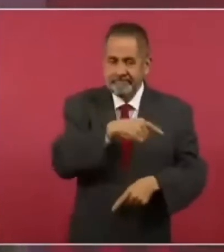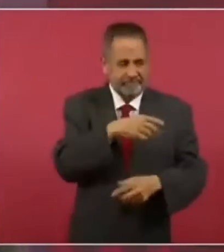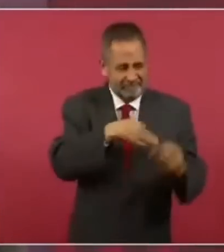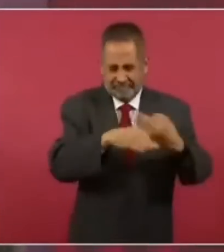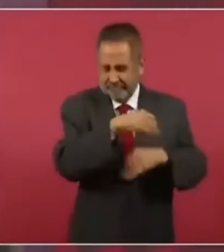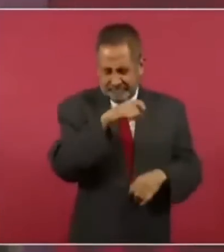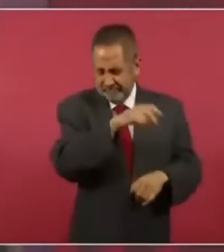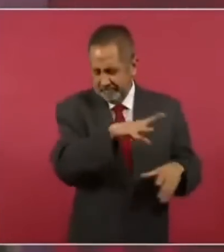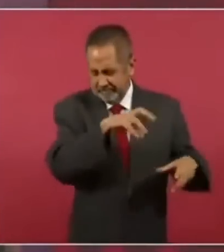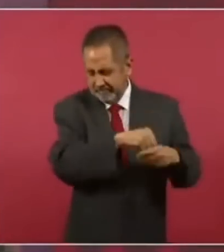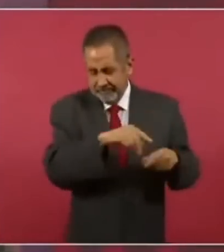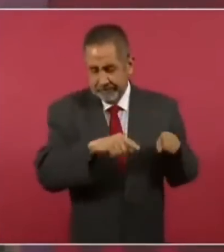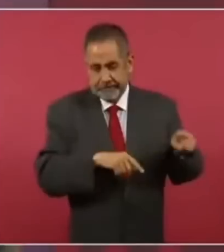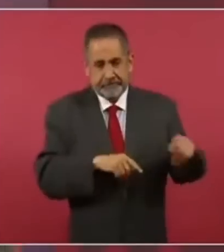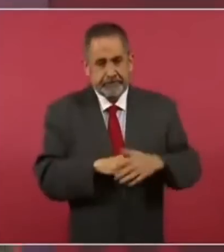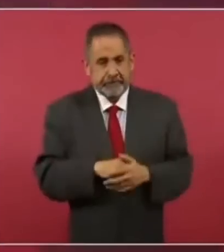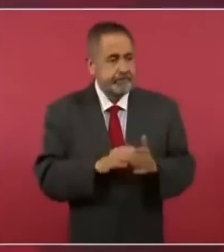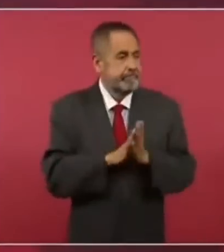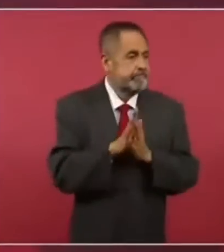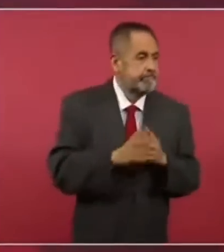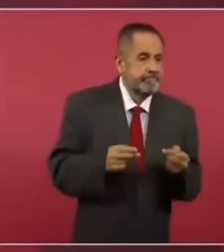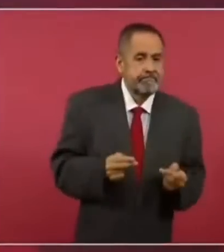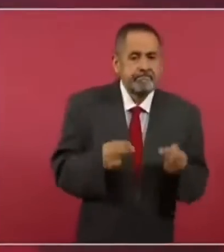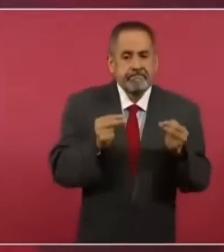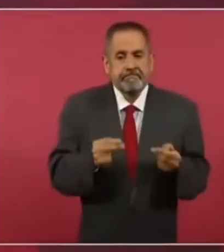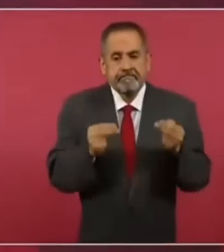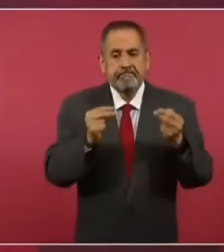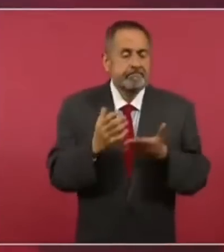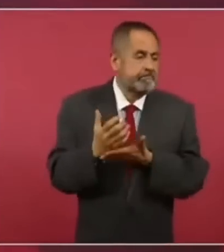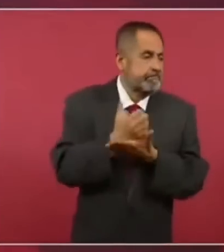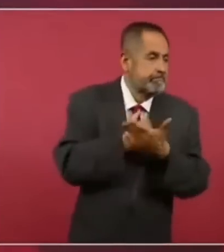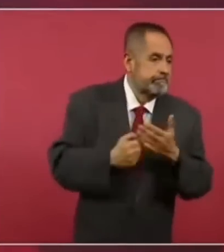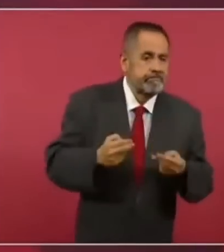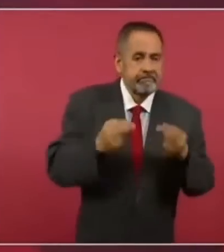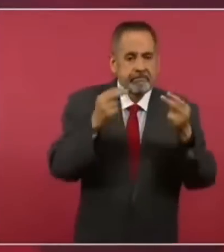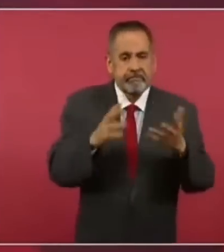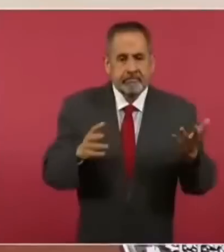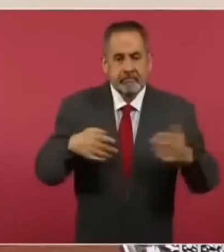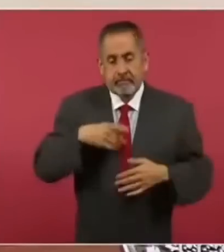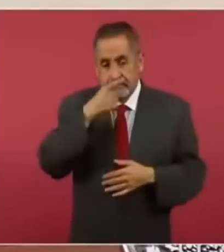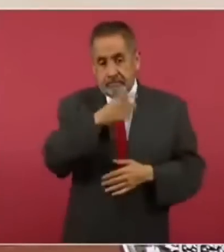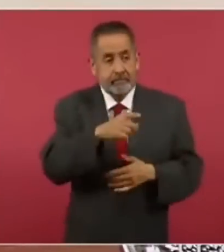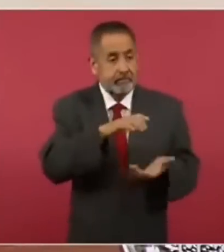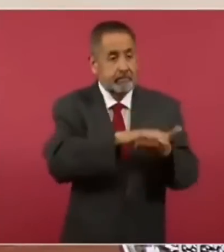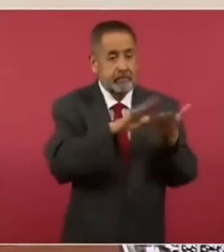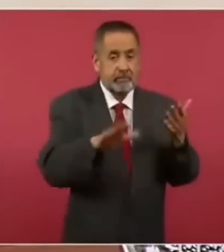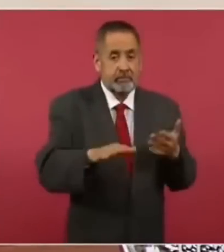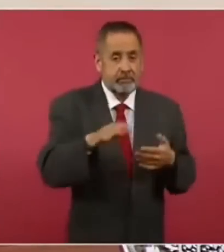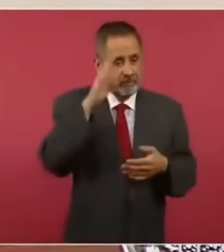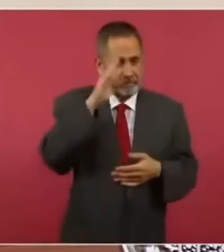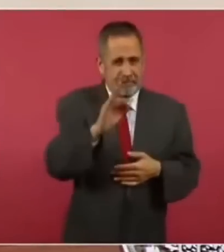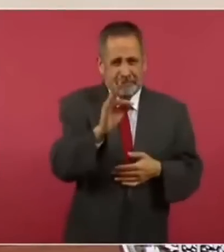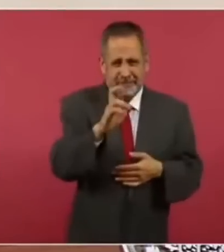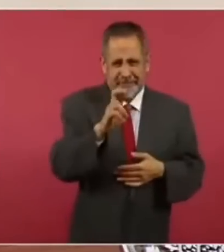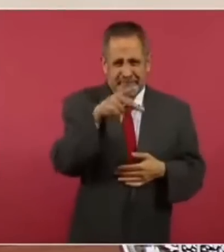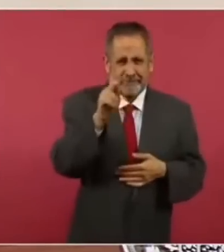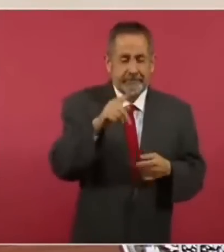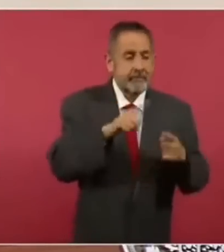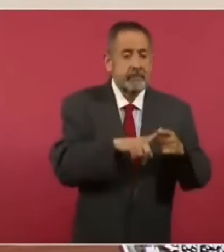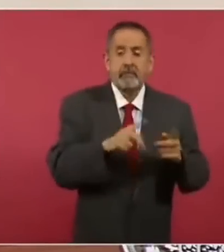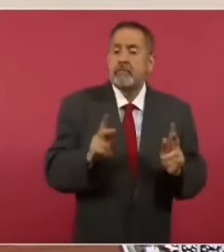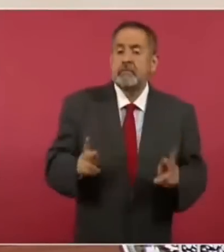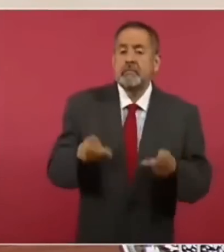Todos ellos metidos en negocios. Decía yo que la esposa del señor Fren,